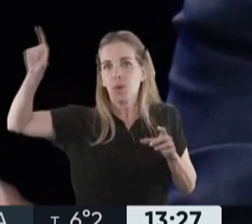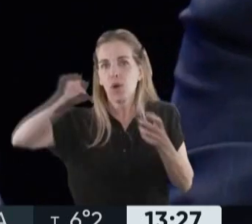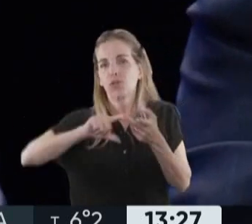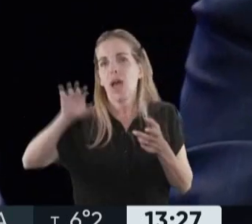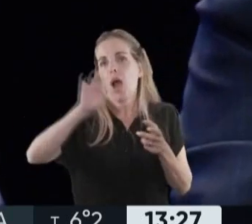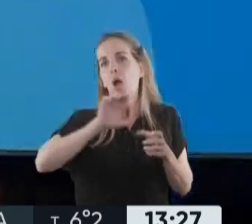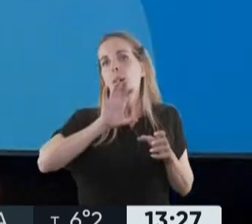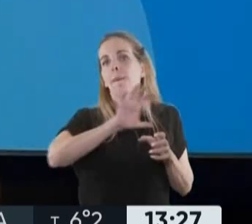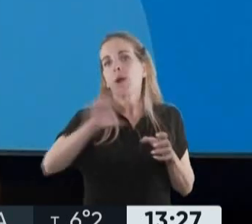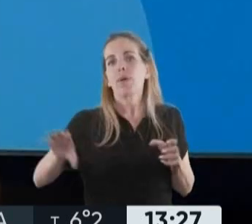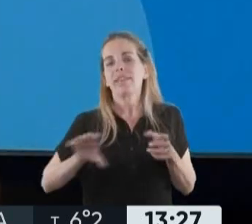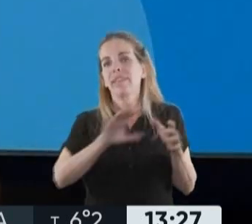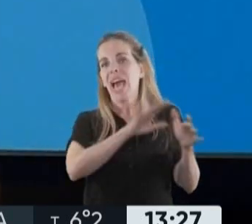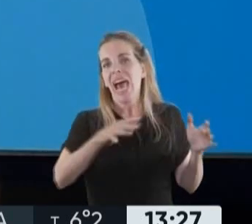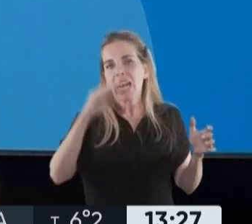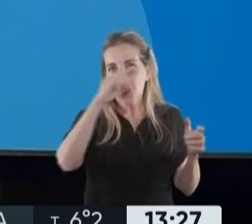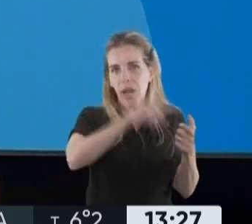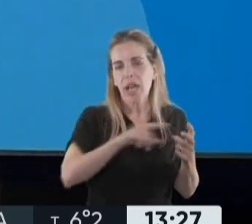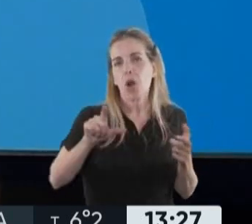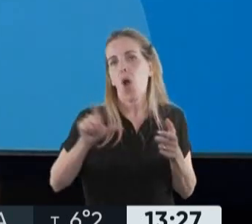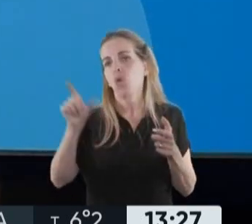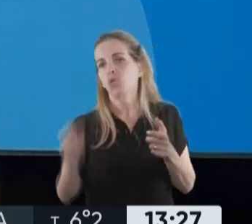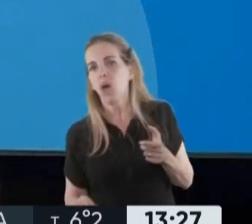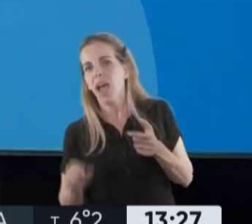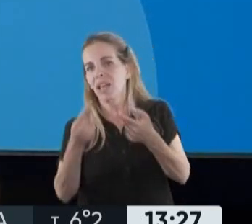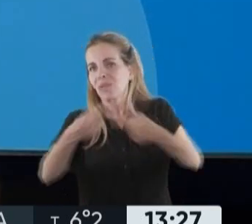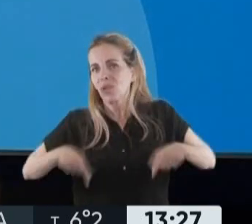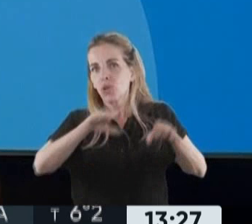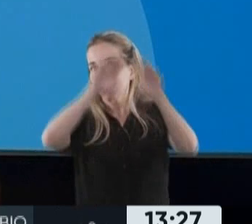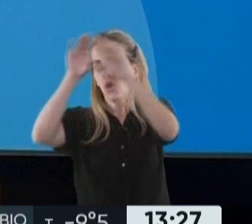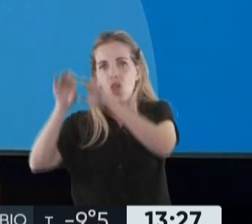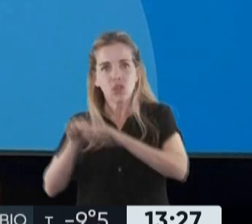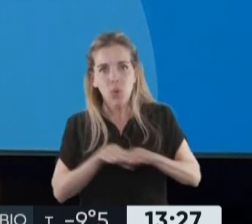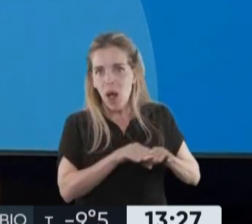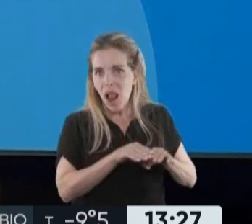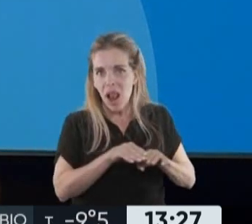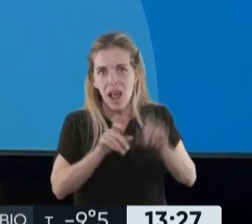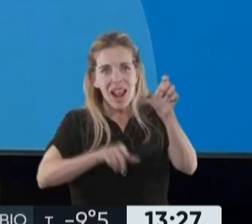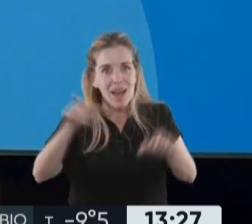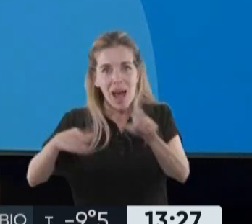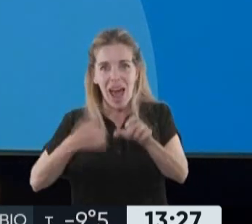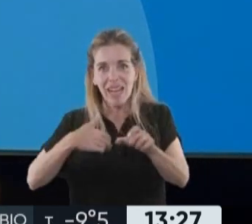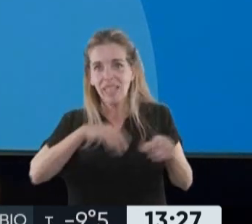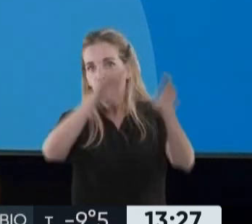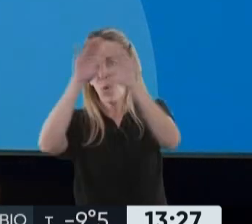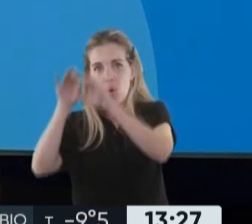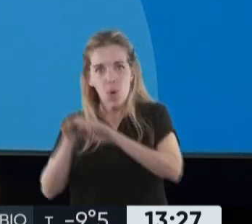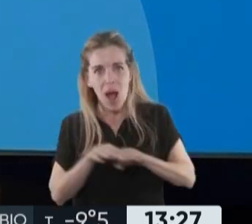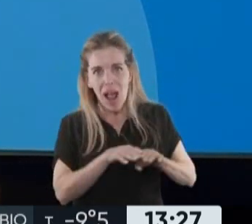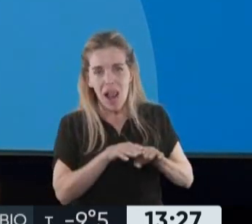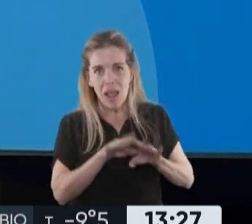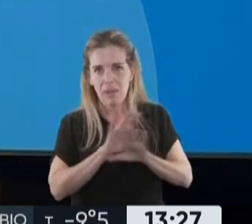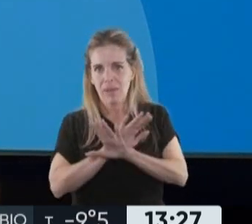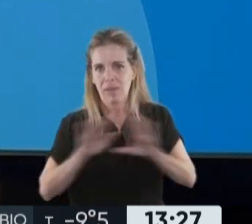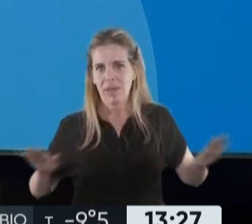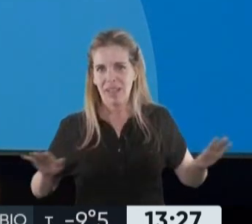vive en Río Negro o vive en Ushuaia. Argentinos somos todos. Y no es posible seguir